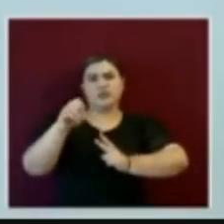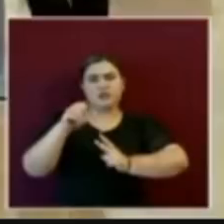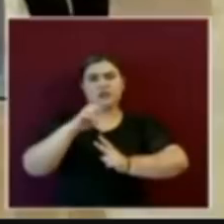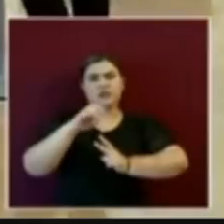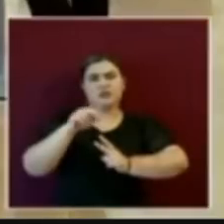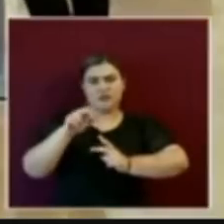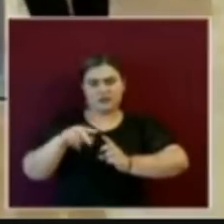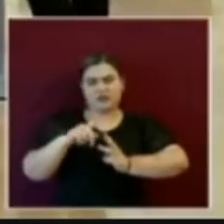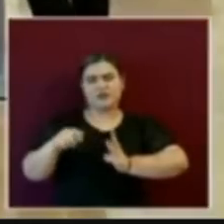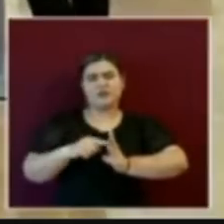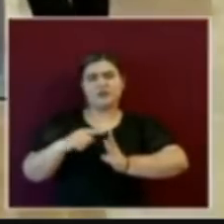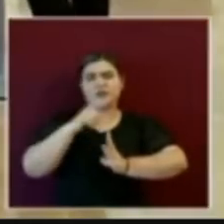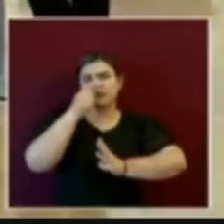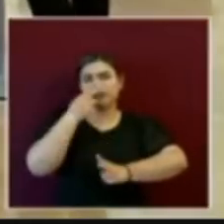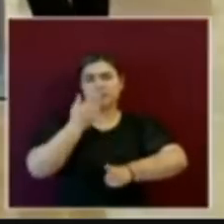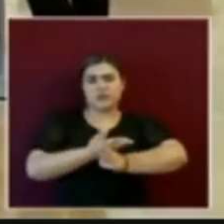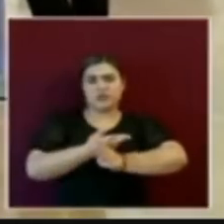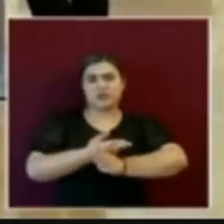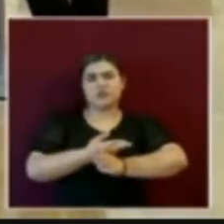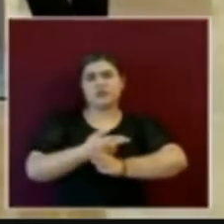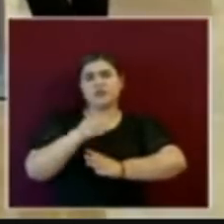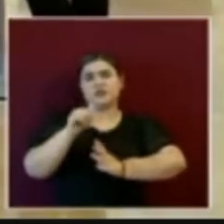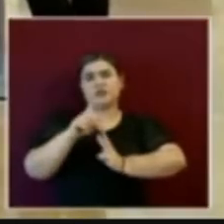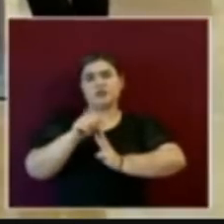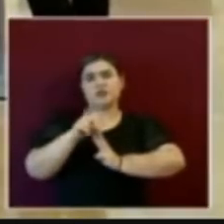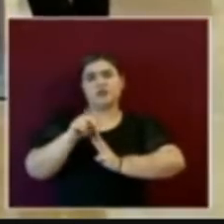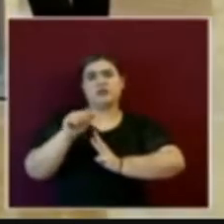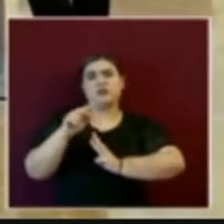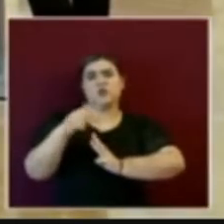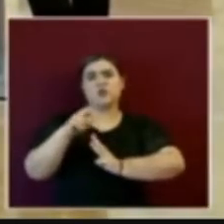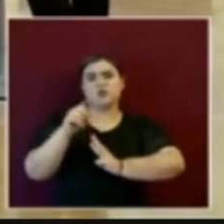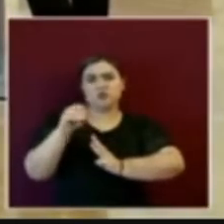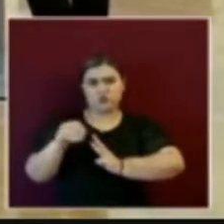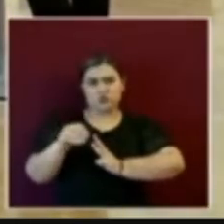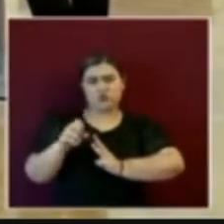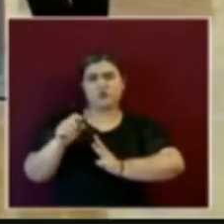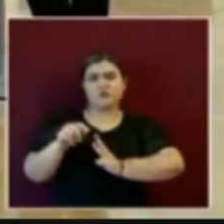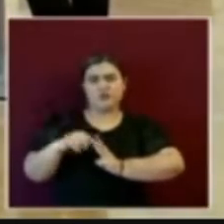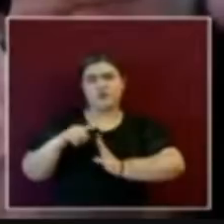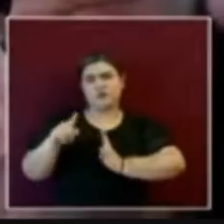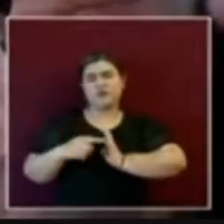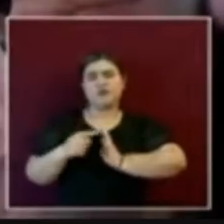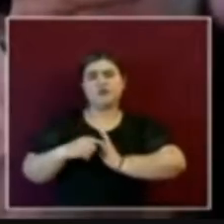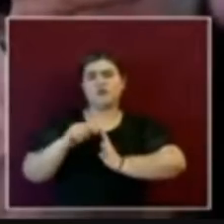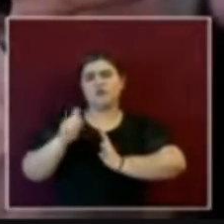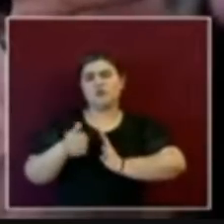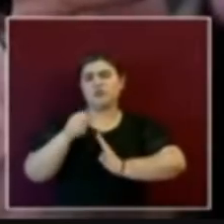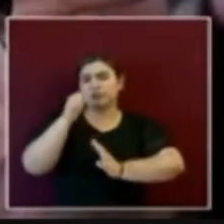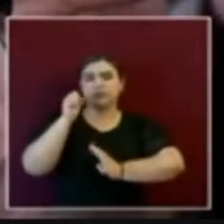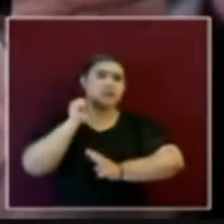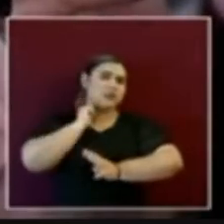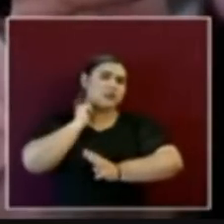secretario de Gobernación, Adán Augusto, López Hernández, y estuvo también el